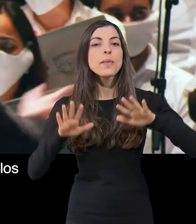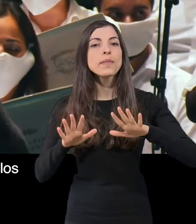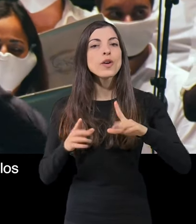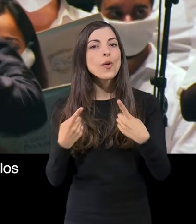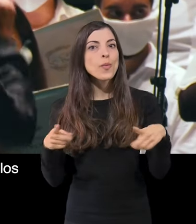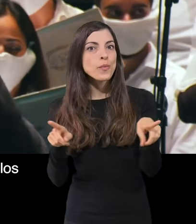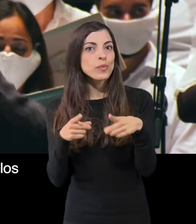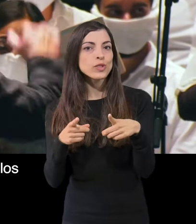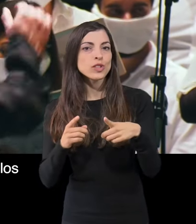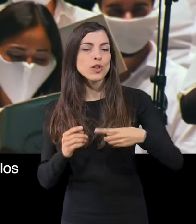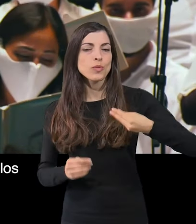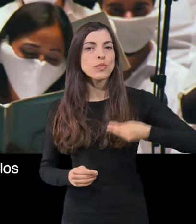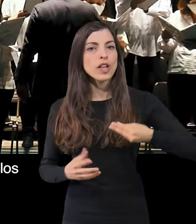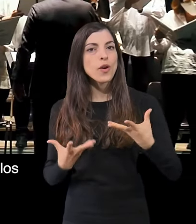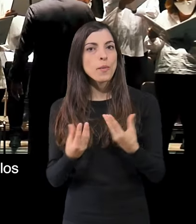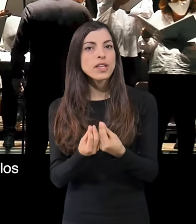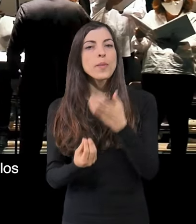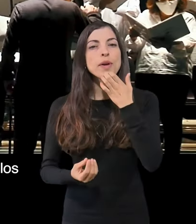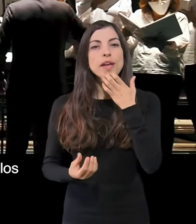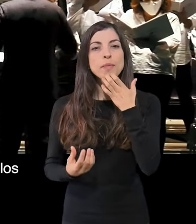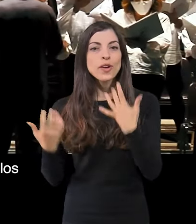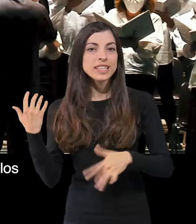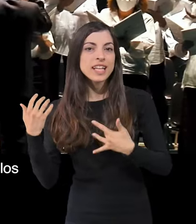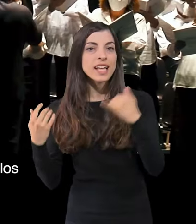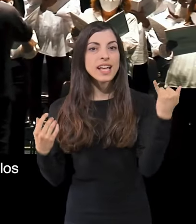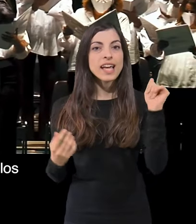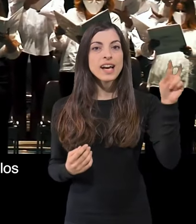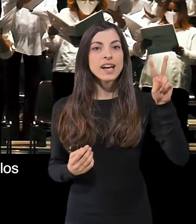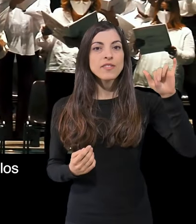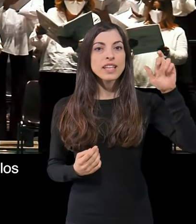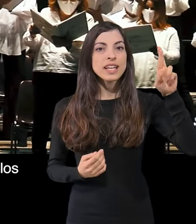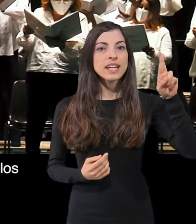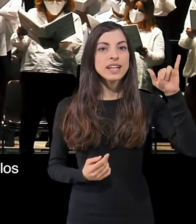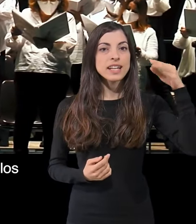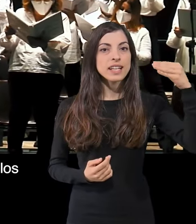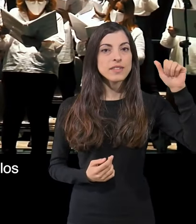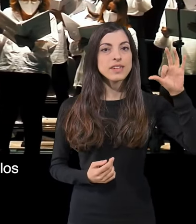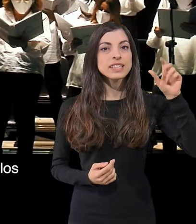músicos de mucho nivel como los guitarristas Javier Riva y Paco Serrano.